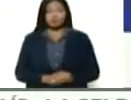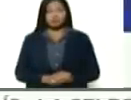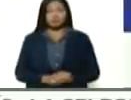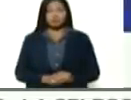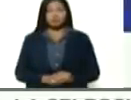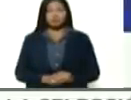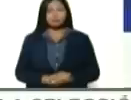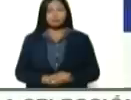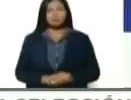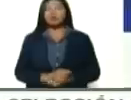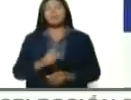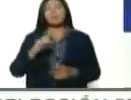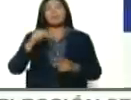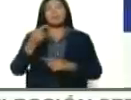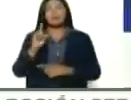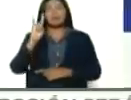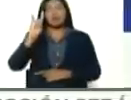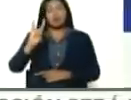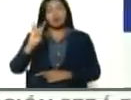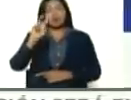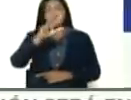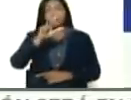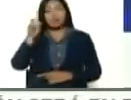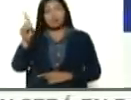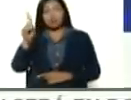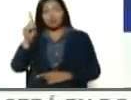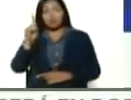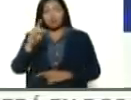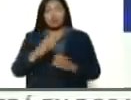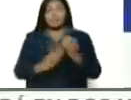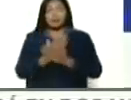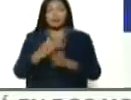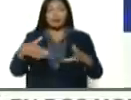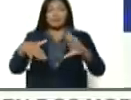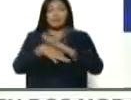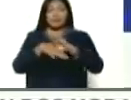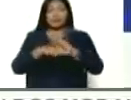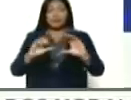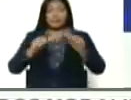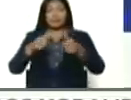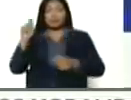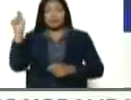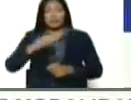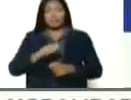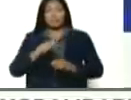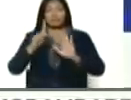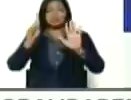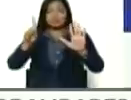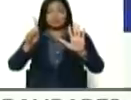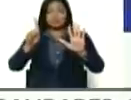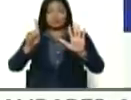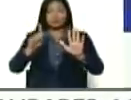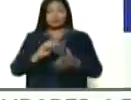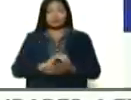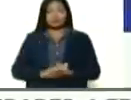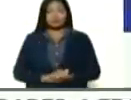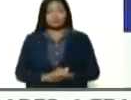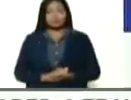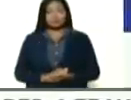mañana viene lunes 31 de mayo y el martes arranca el mes número 6 ya